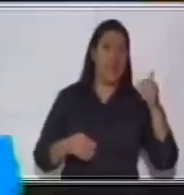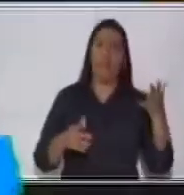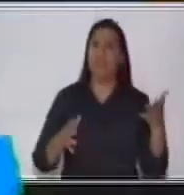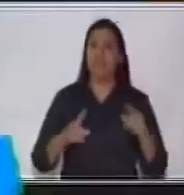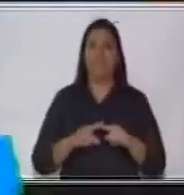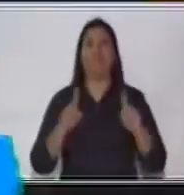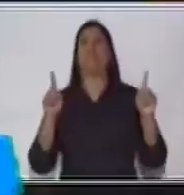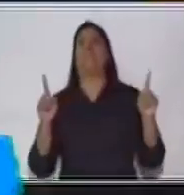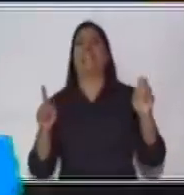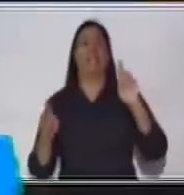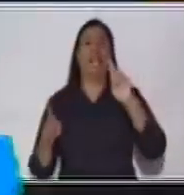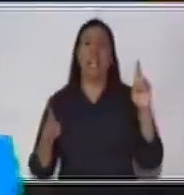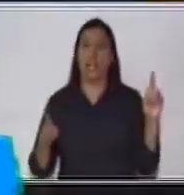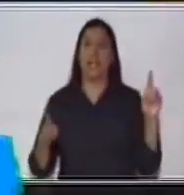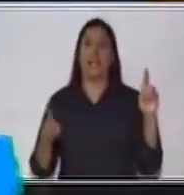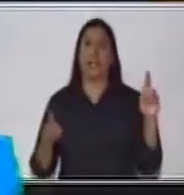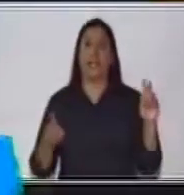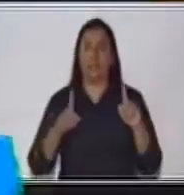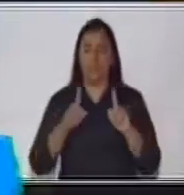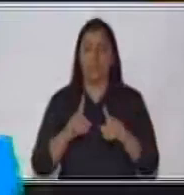¿Cuál es el pajarito que nos aparece ahí?